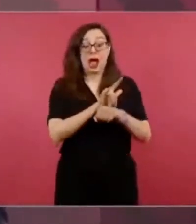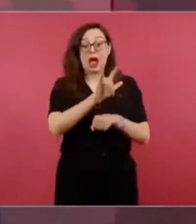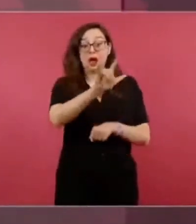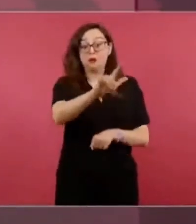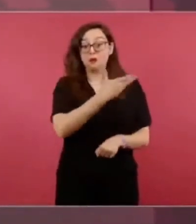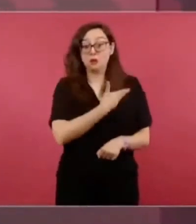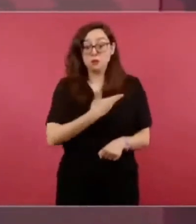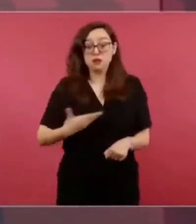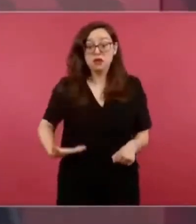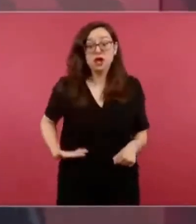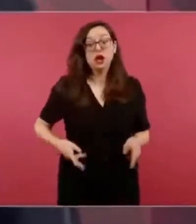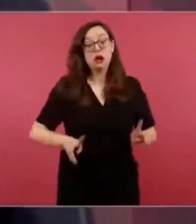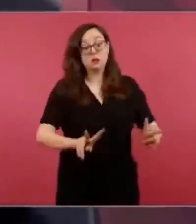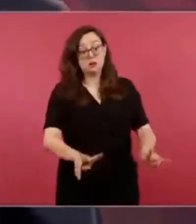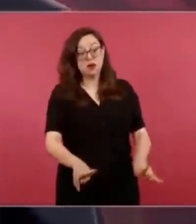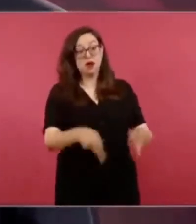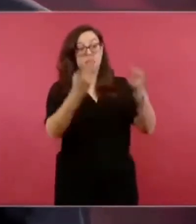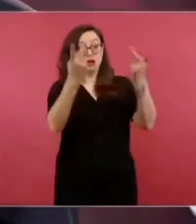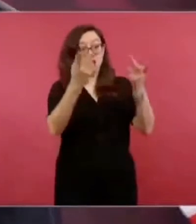hospitales